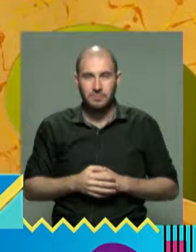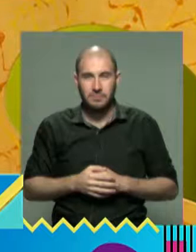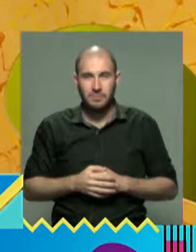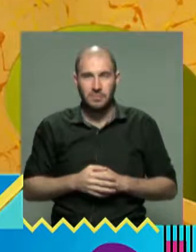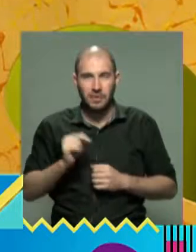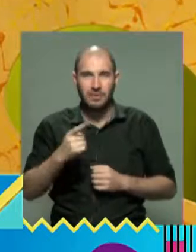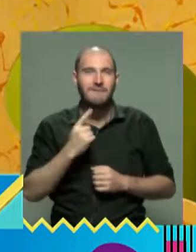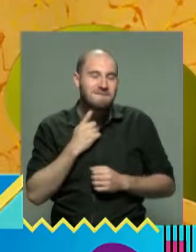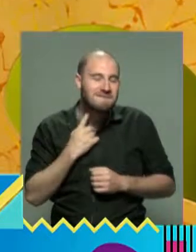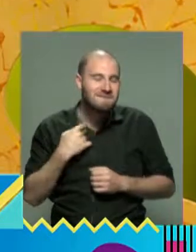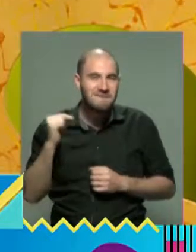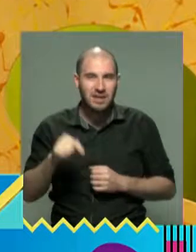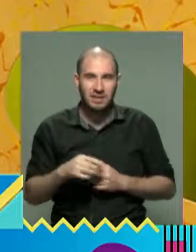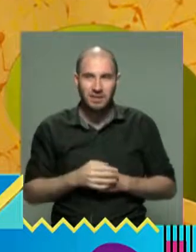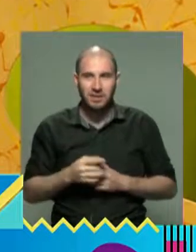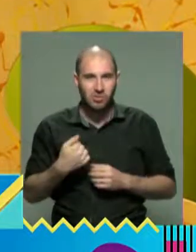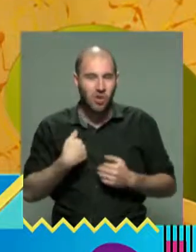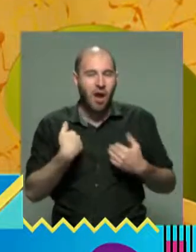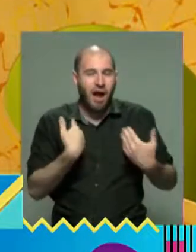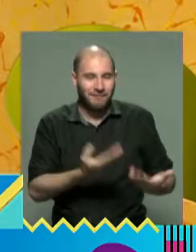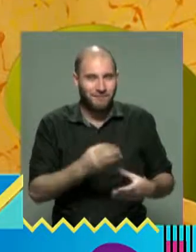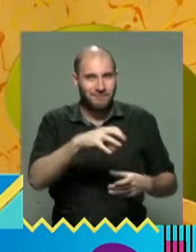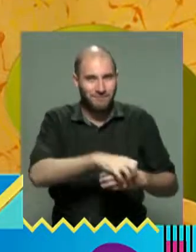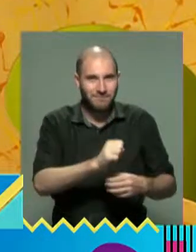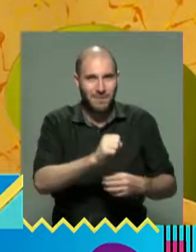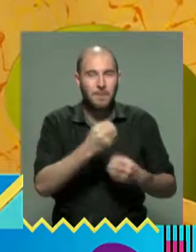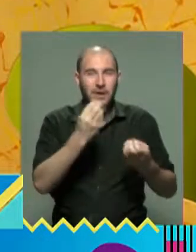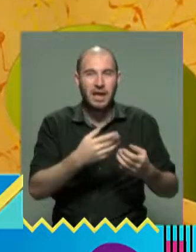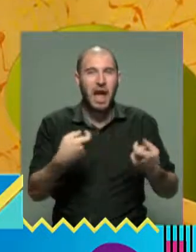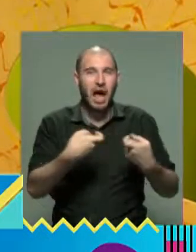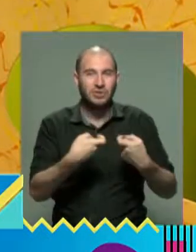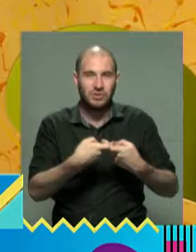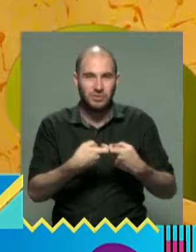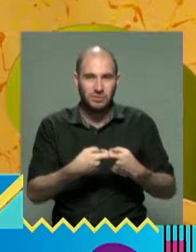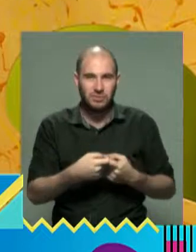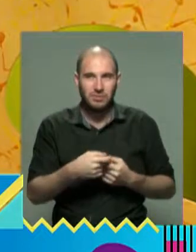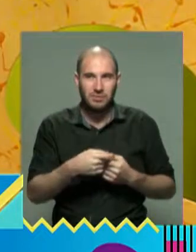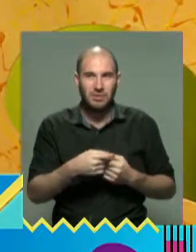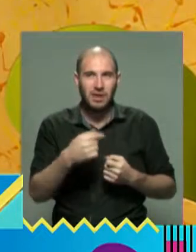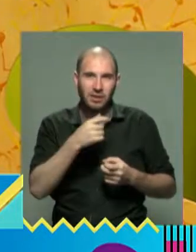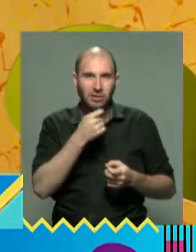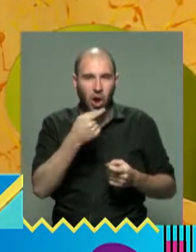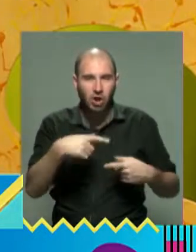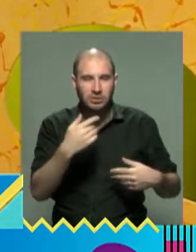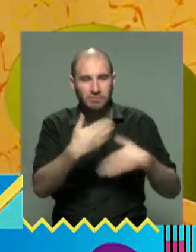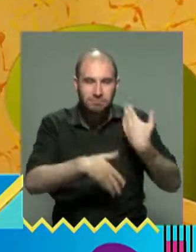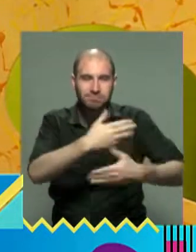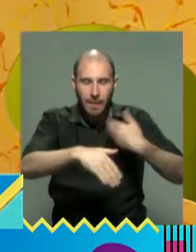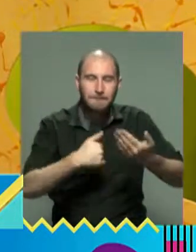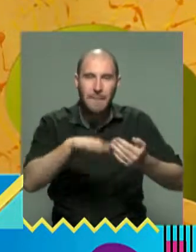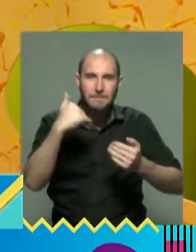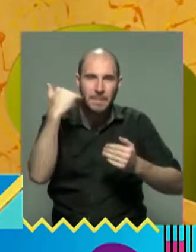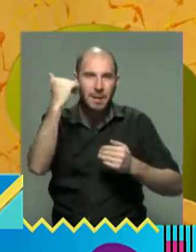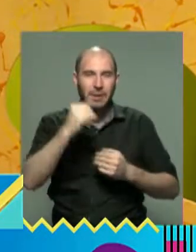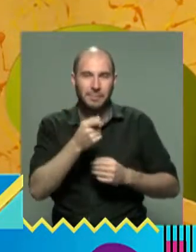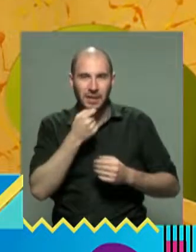es adictivo. Yo me incliné por esto porque, bueno, es una sensación de querer cada vez entrar más, bajar más. Es un poco